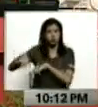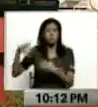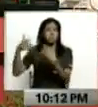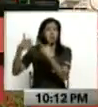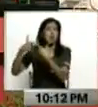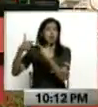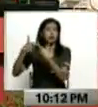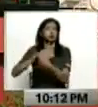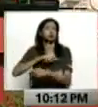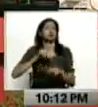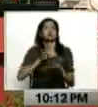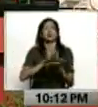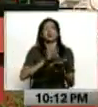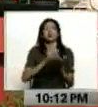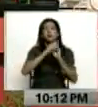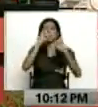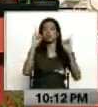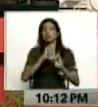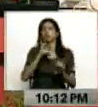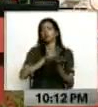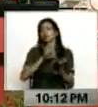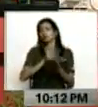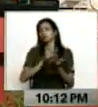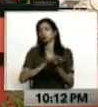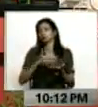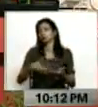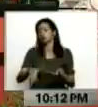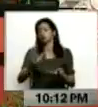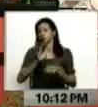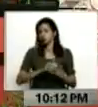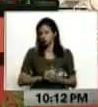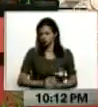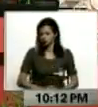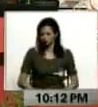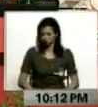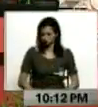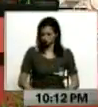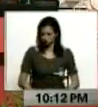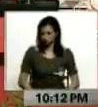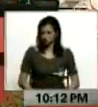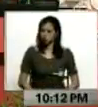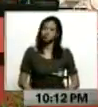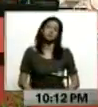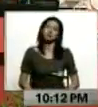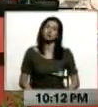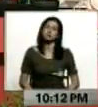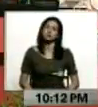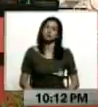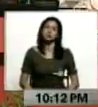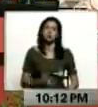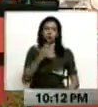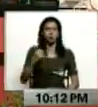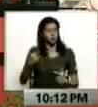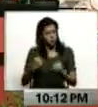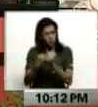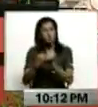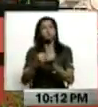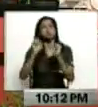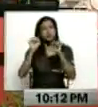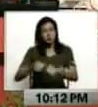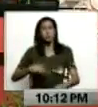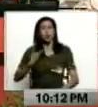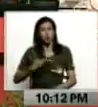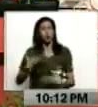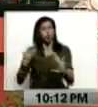ahí que nosotros Seguiremos felices por estos lados se los garantizo contigo podemos